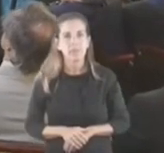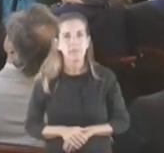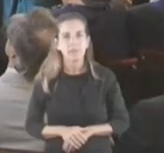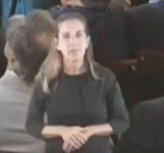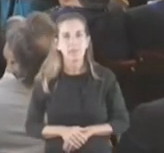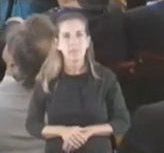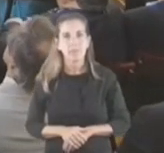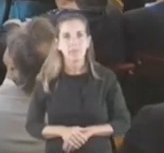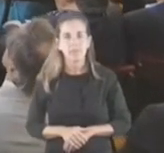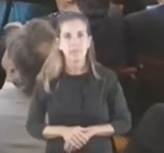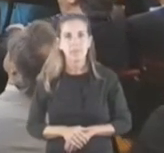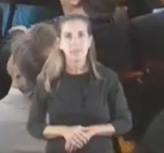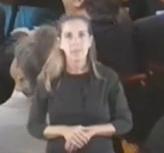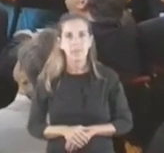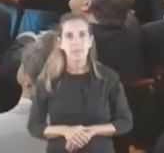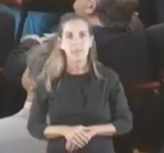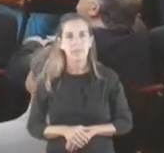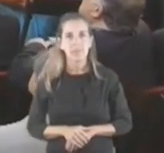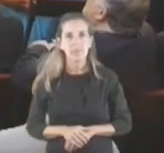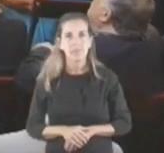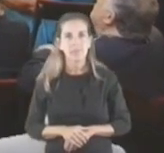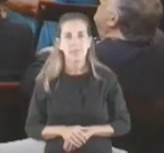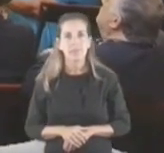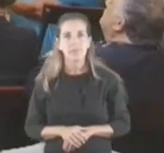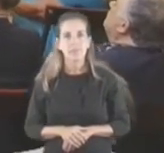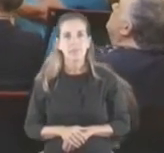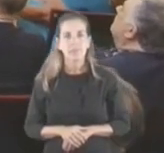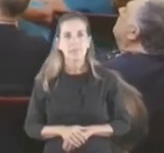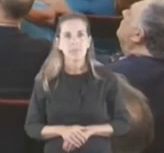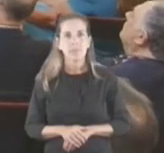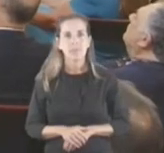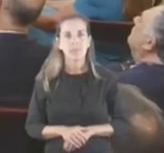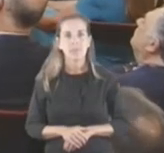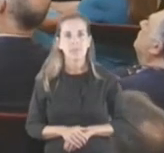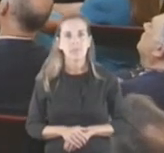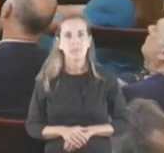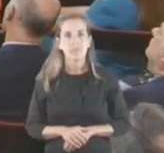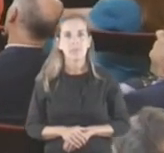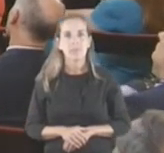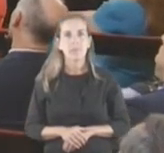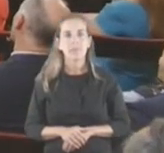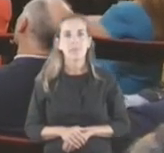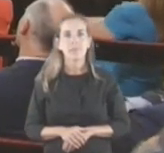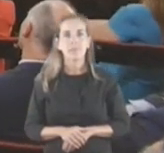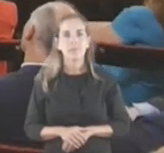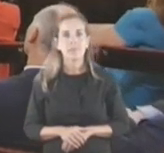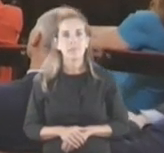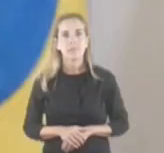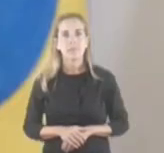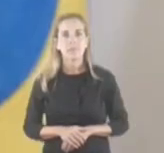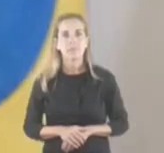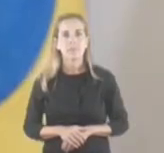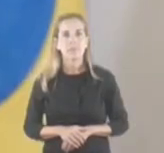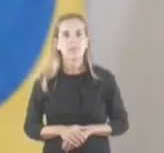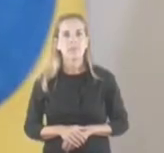amanhã com todos os líderes do continente nesse sentido de fortalecer a visão hemisférica, a missão continental. Esa